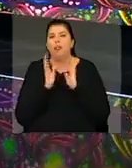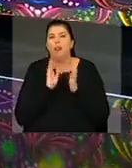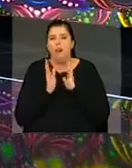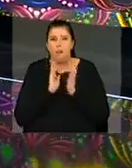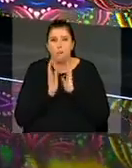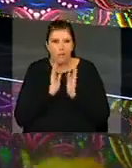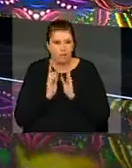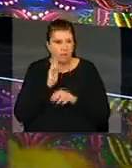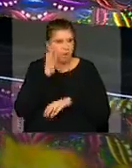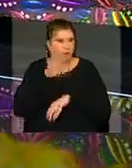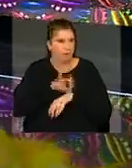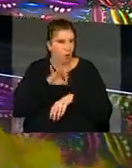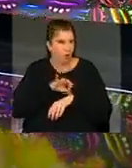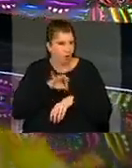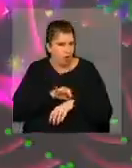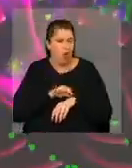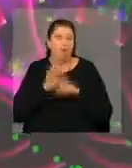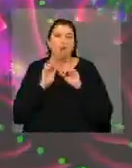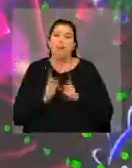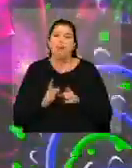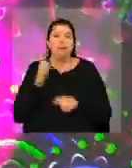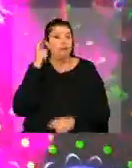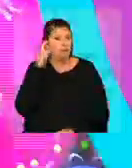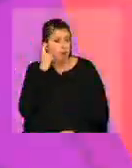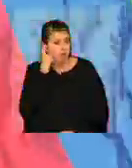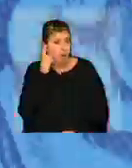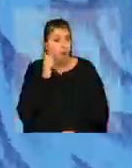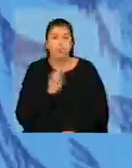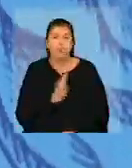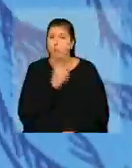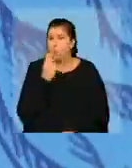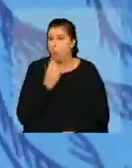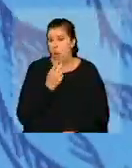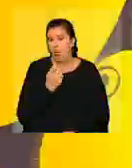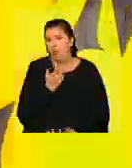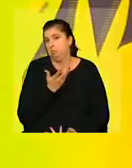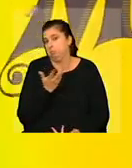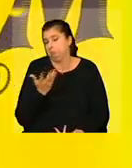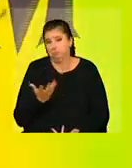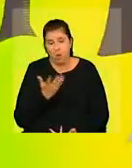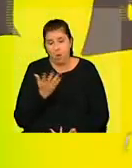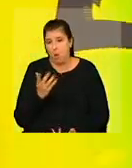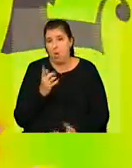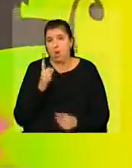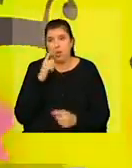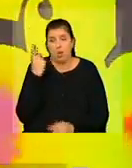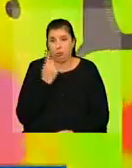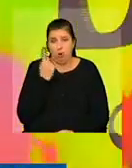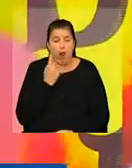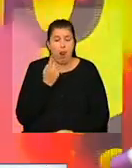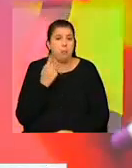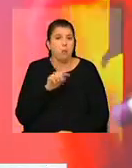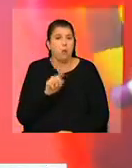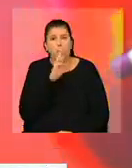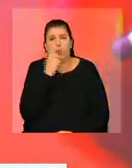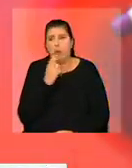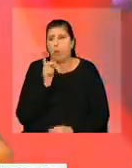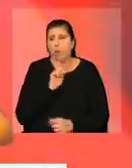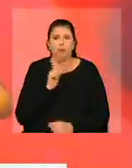con psicología, también con psiquiatría. Y a nivel Uruguay no es indistinto, hablábamos de lo que pasaba mucho a nivel internacional, pero Uruguay no está siendo